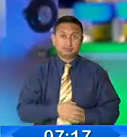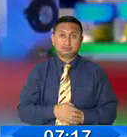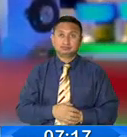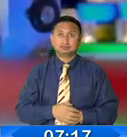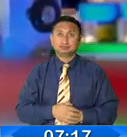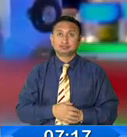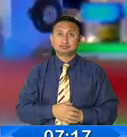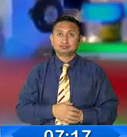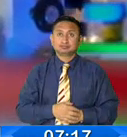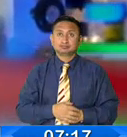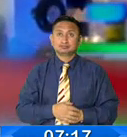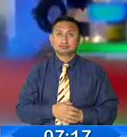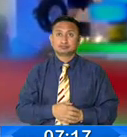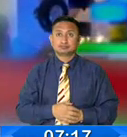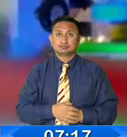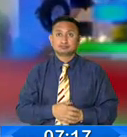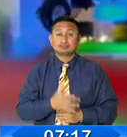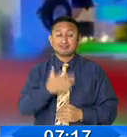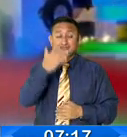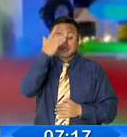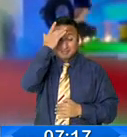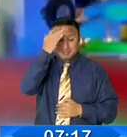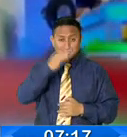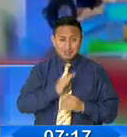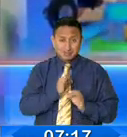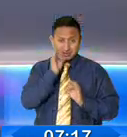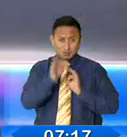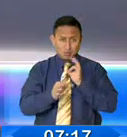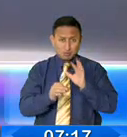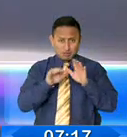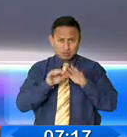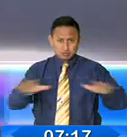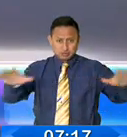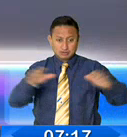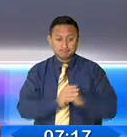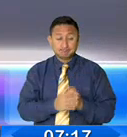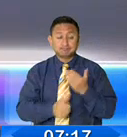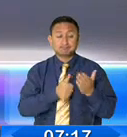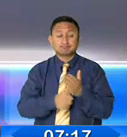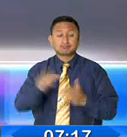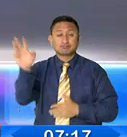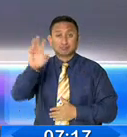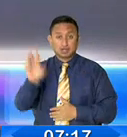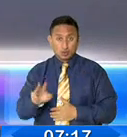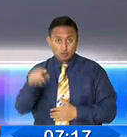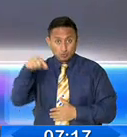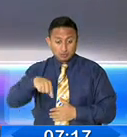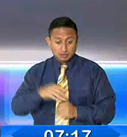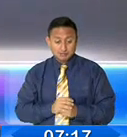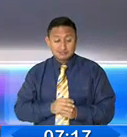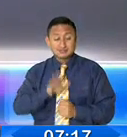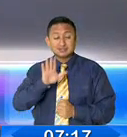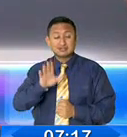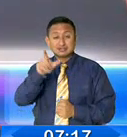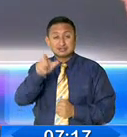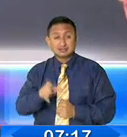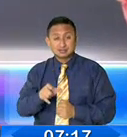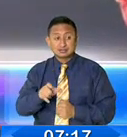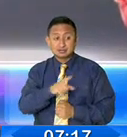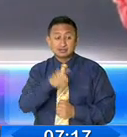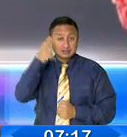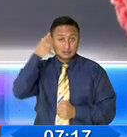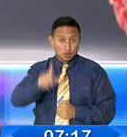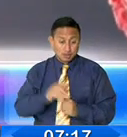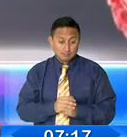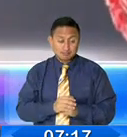Las cepas del coronavirus se siguen expandiendo. El Ministerio de Salud Pública reportó 5 casos de COVID-19 en Loja. 4 de